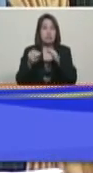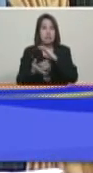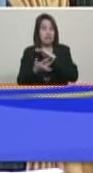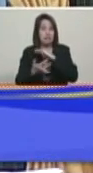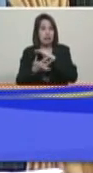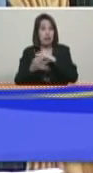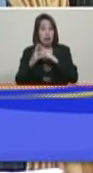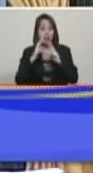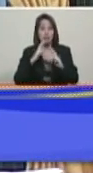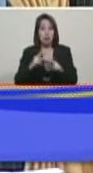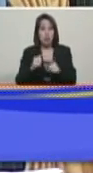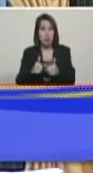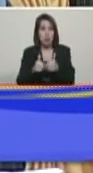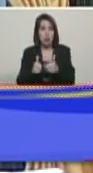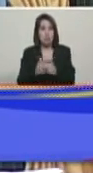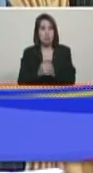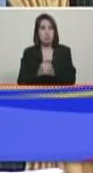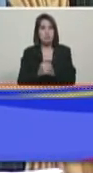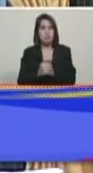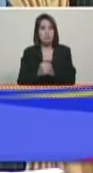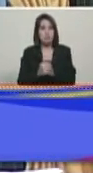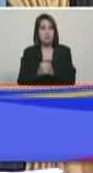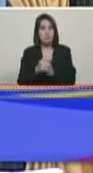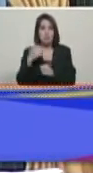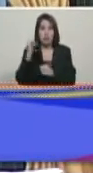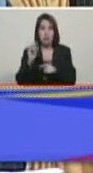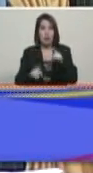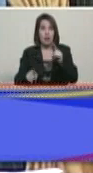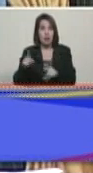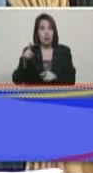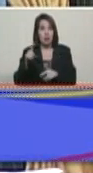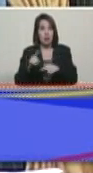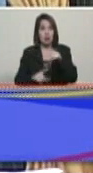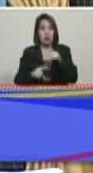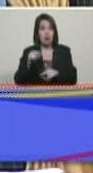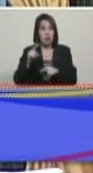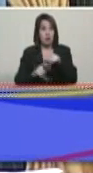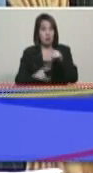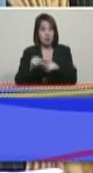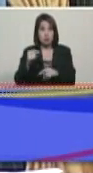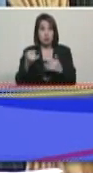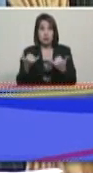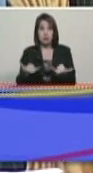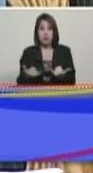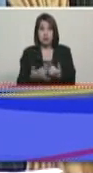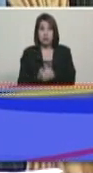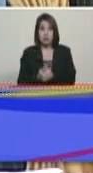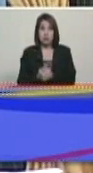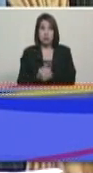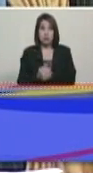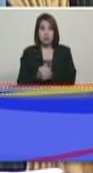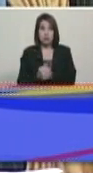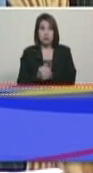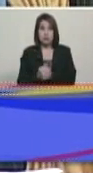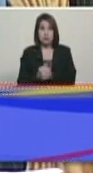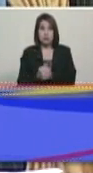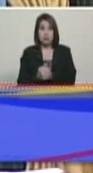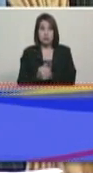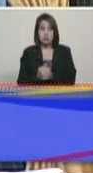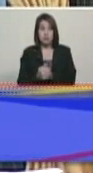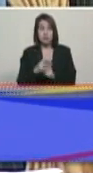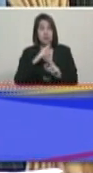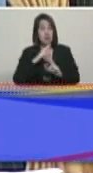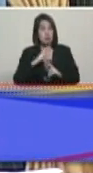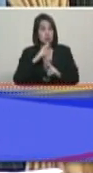dio resultados. Hay algunas cosas que tenemos que hacerlas. Y sus resultados